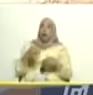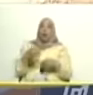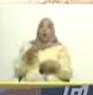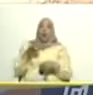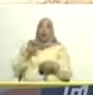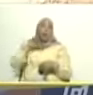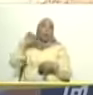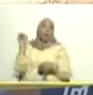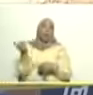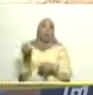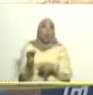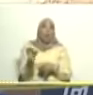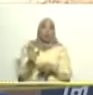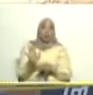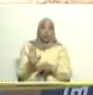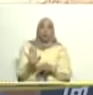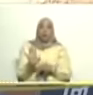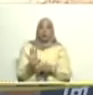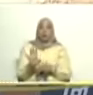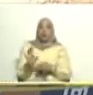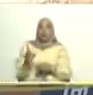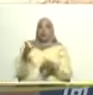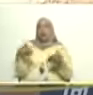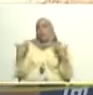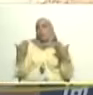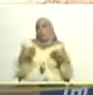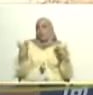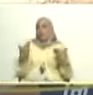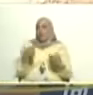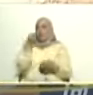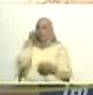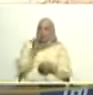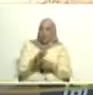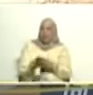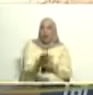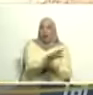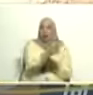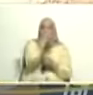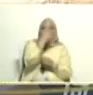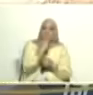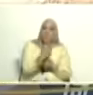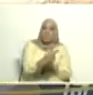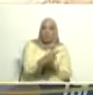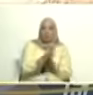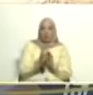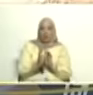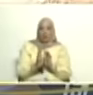una emoción tremenda. Es la gente de a pie, la gente humilde.